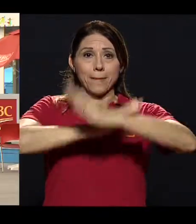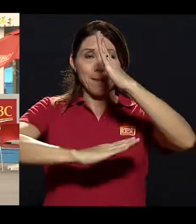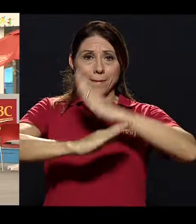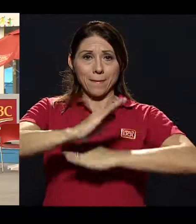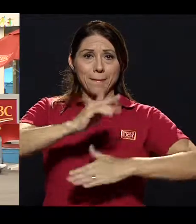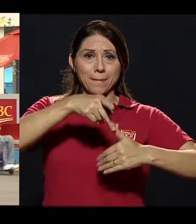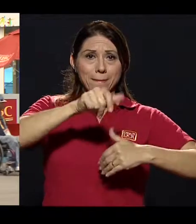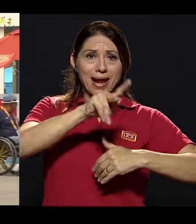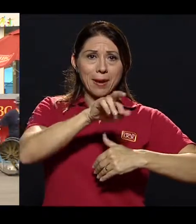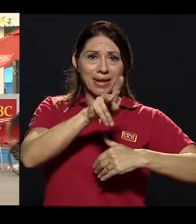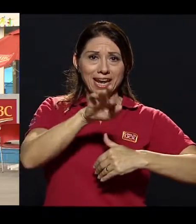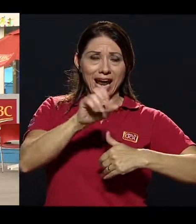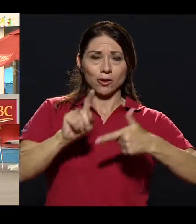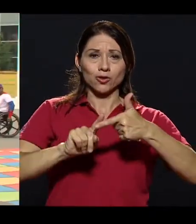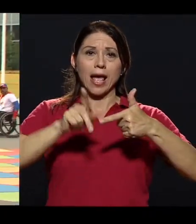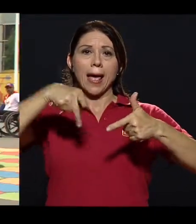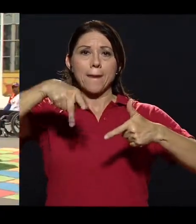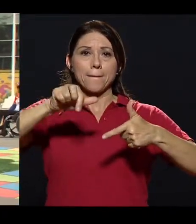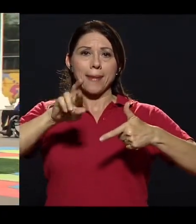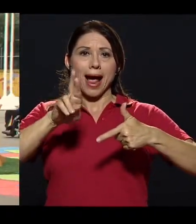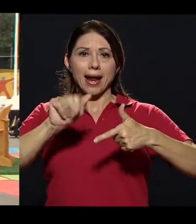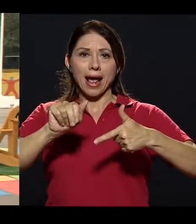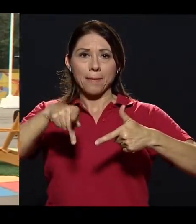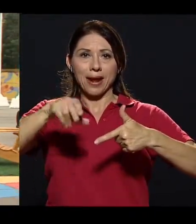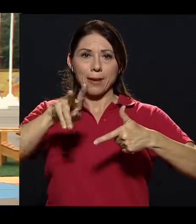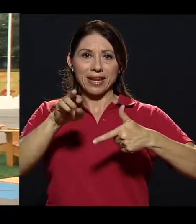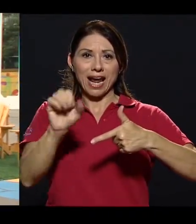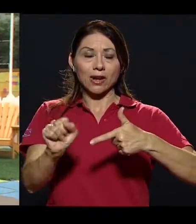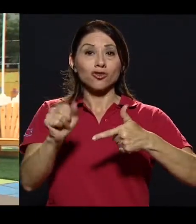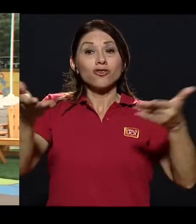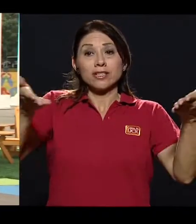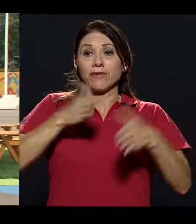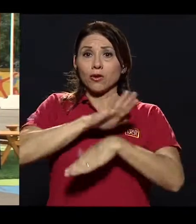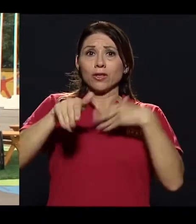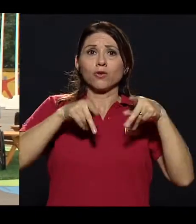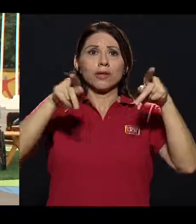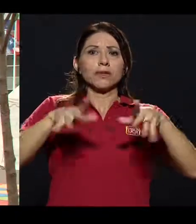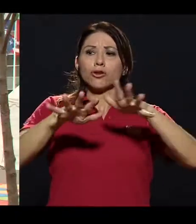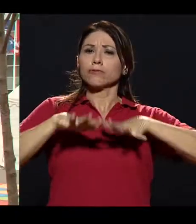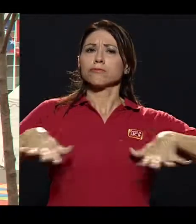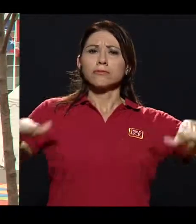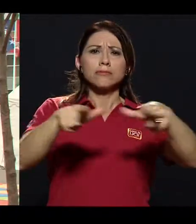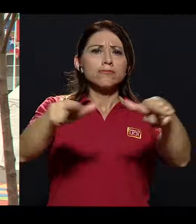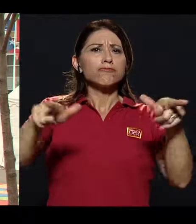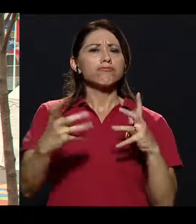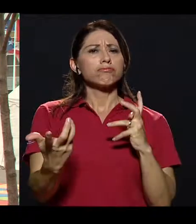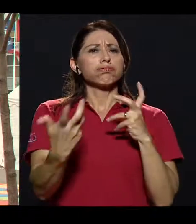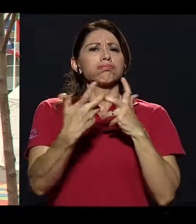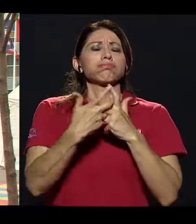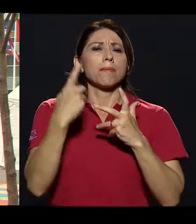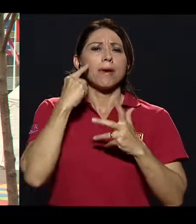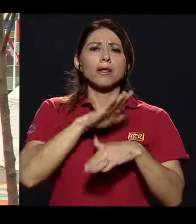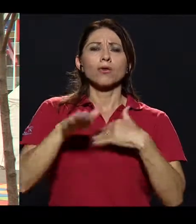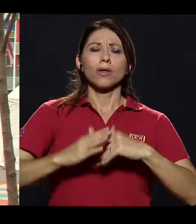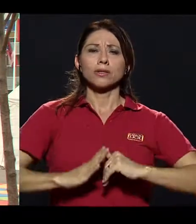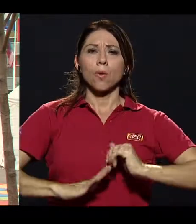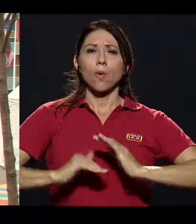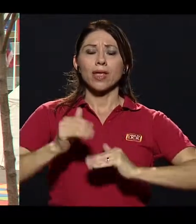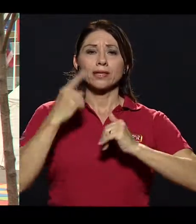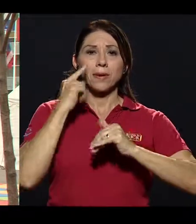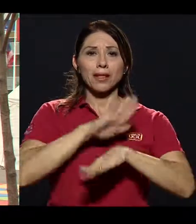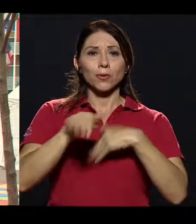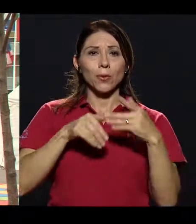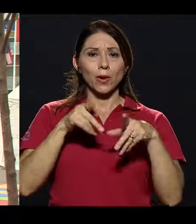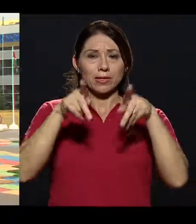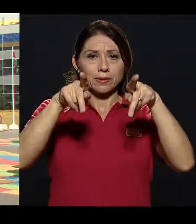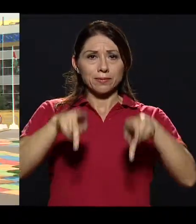Tanto los Juegos Panamericanos como los Parapanamericanos recibieron a sus atletas en una villa acondicionada con todas las comodidades